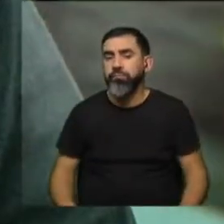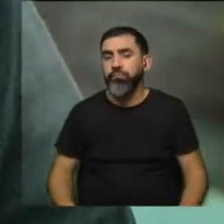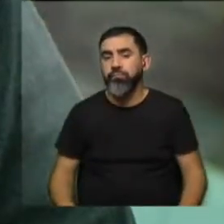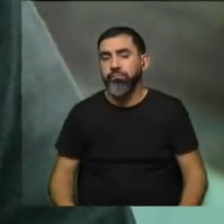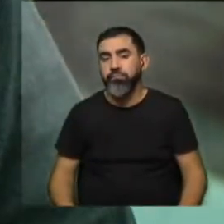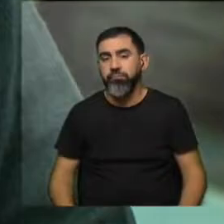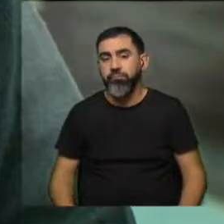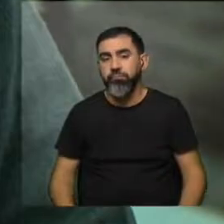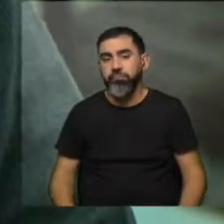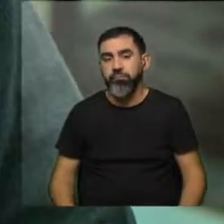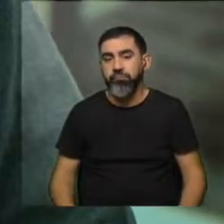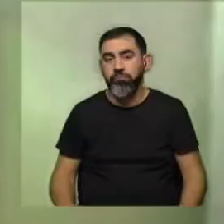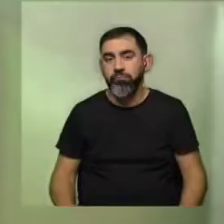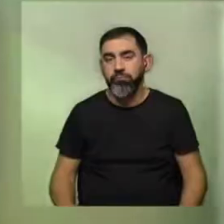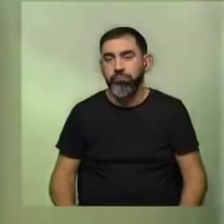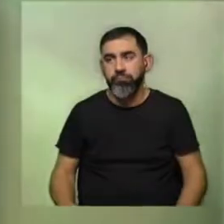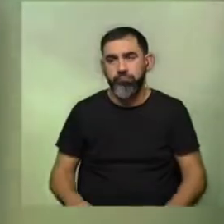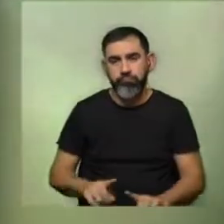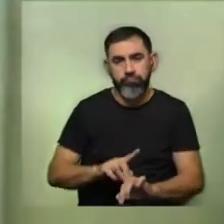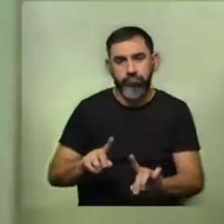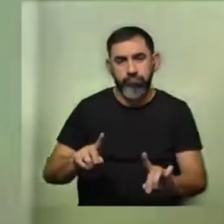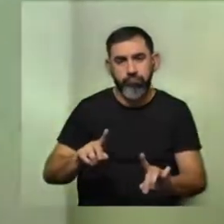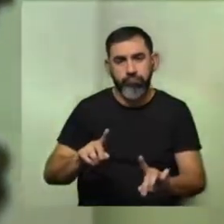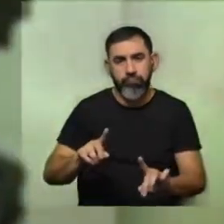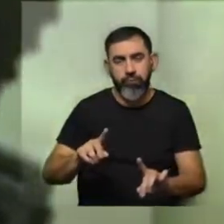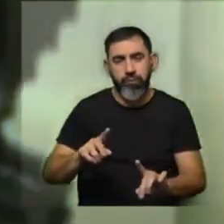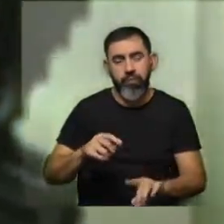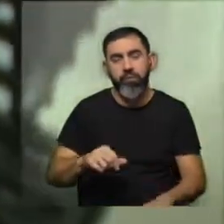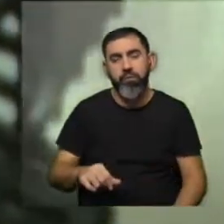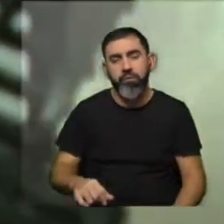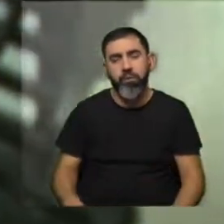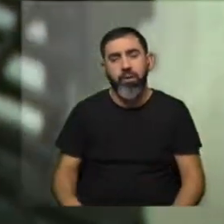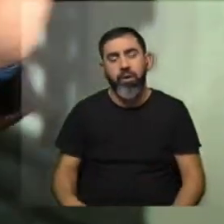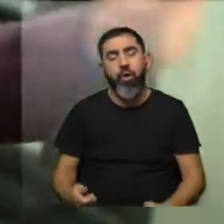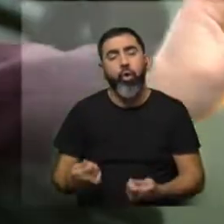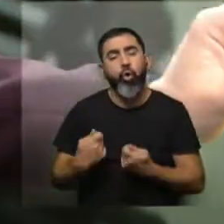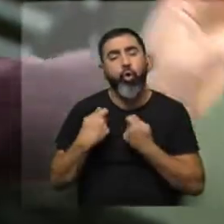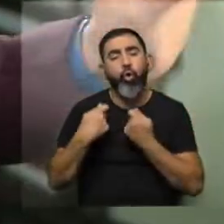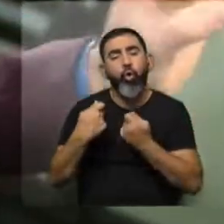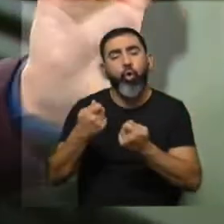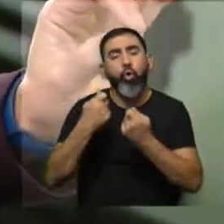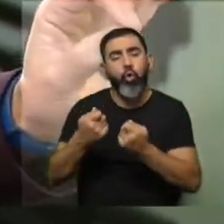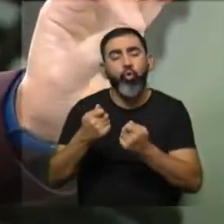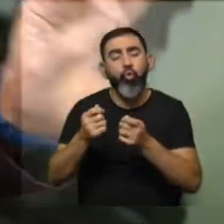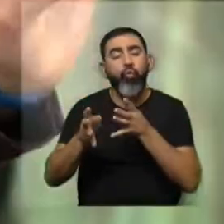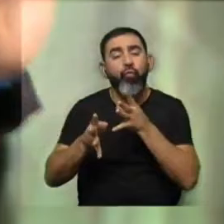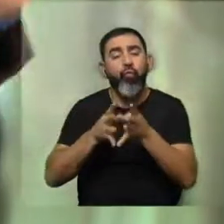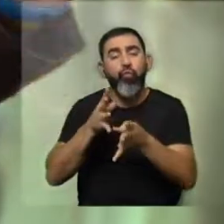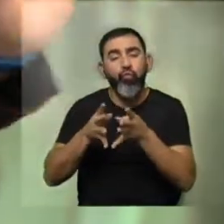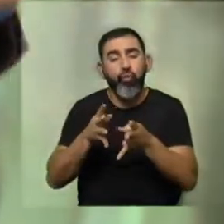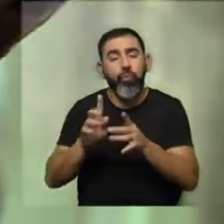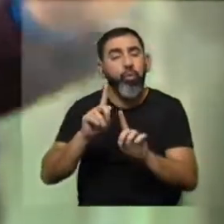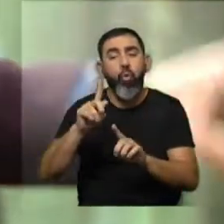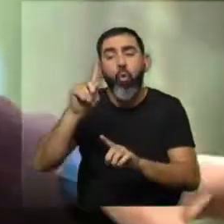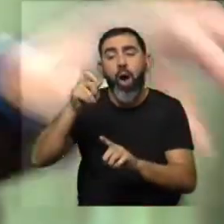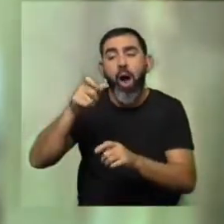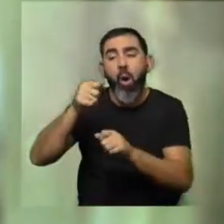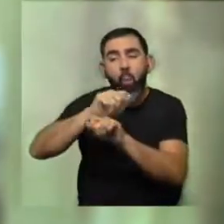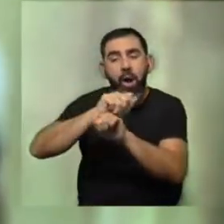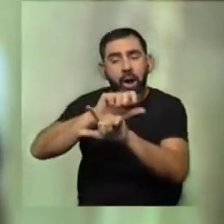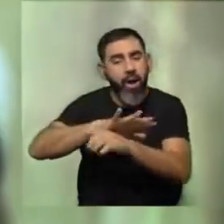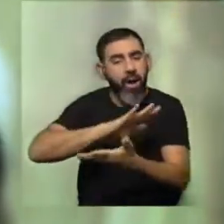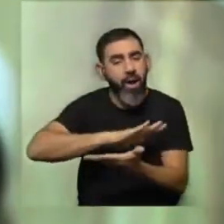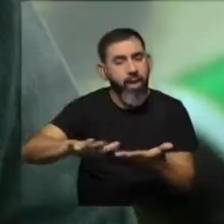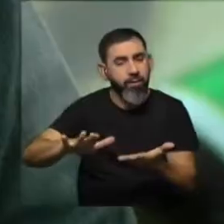No. O sea que el líquido, digamos, el costo es lo que cubre el funcionamiento de OCE, pero no, digamos, lo que sería la extracción de